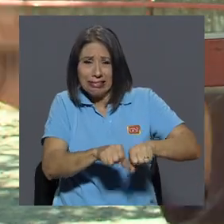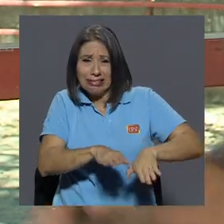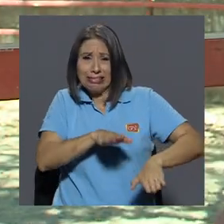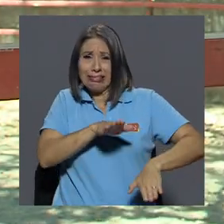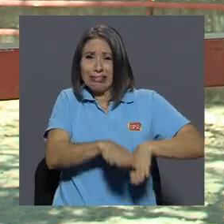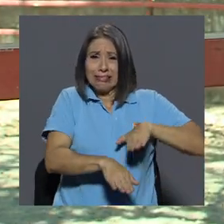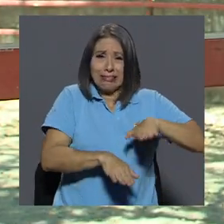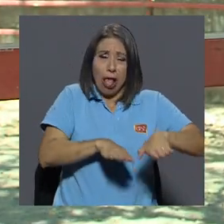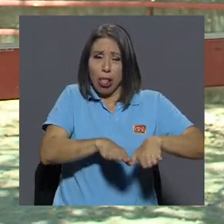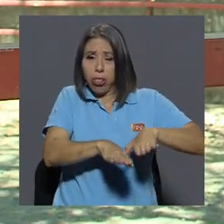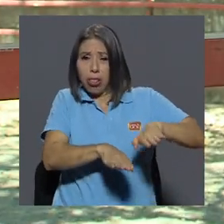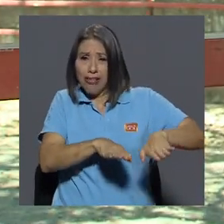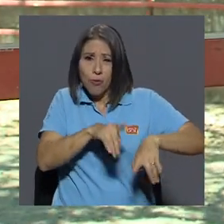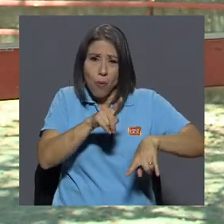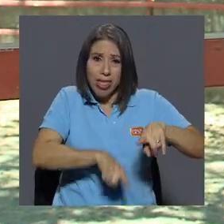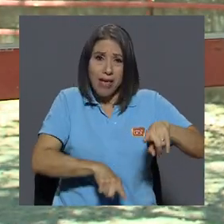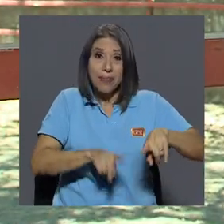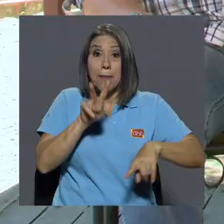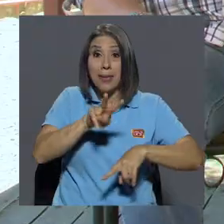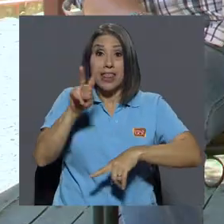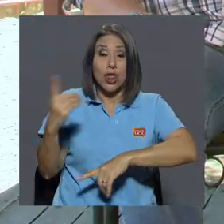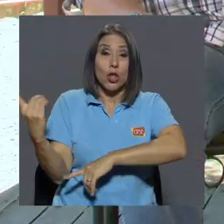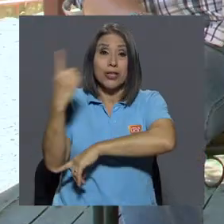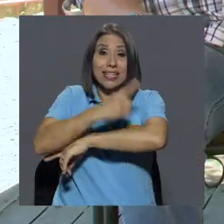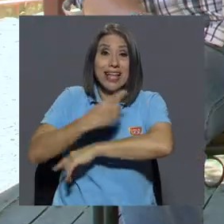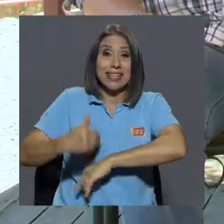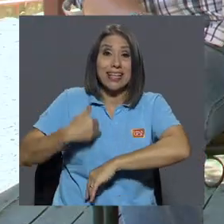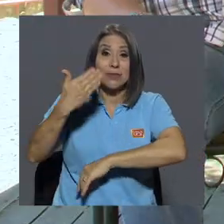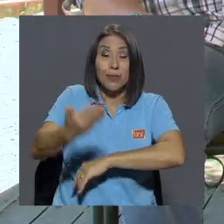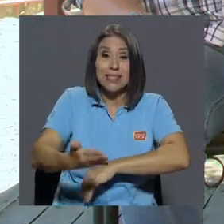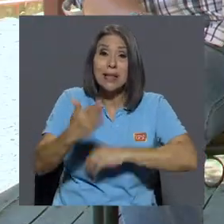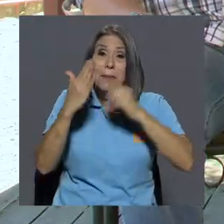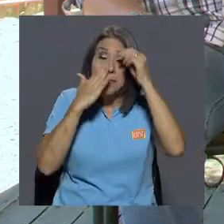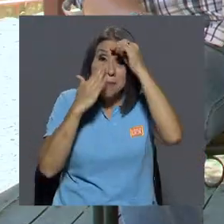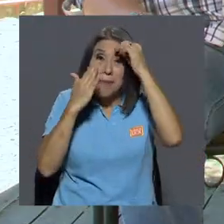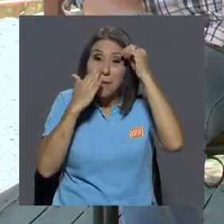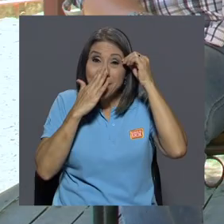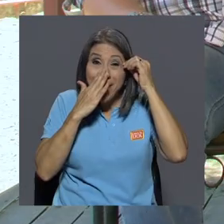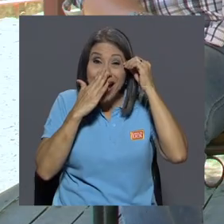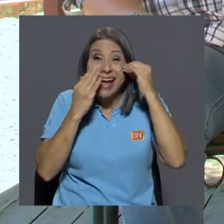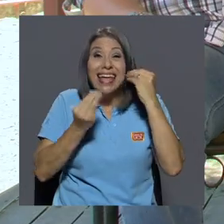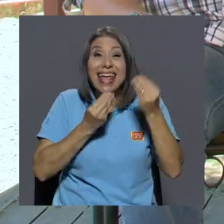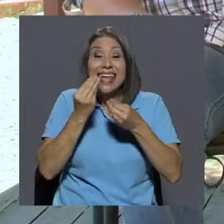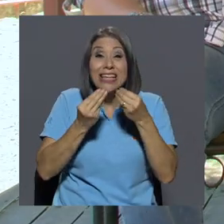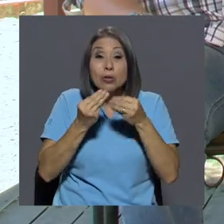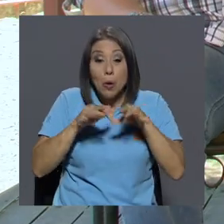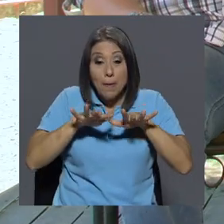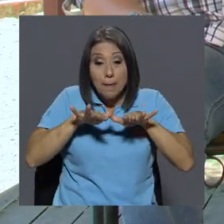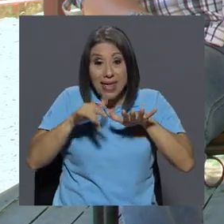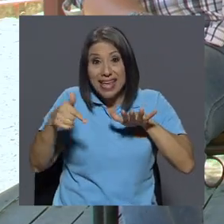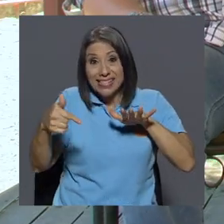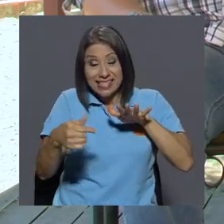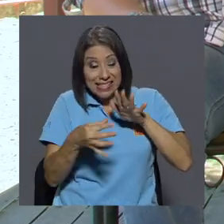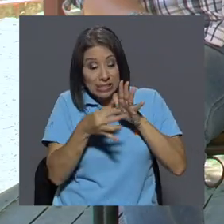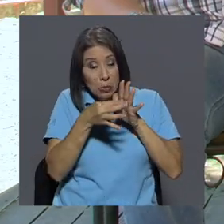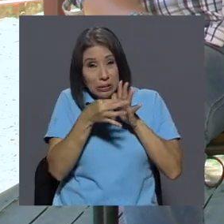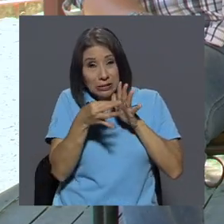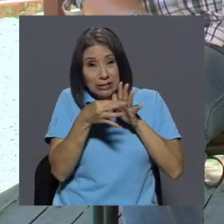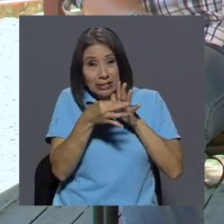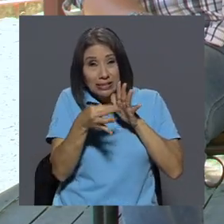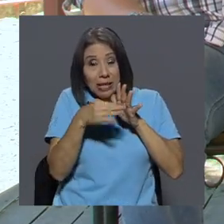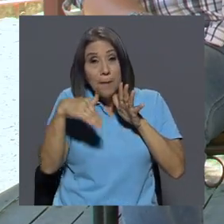22 días después me sacó mi mamá más de 40 espinas de los pies, de la planta de los